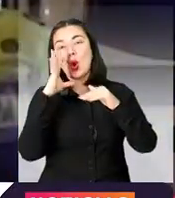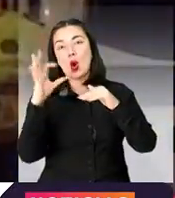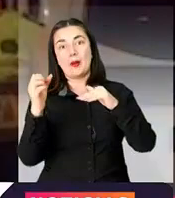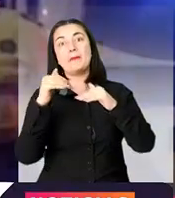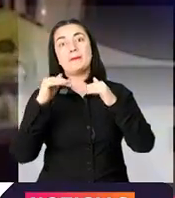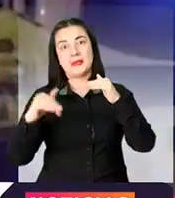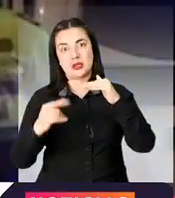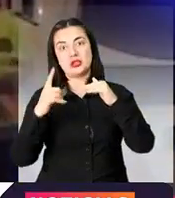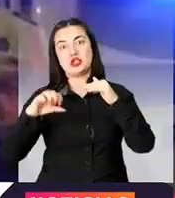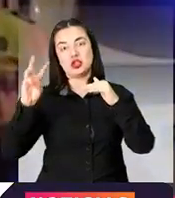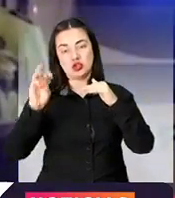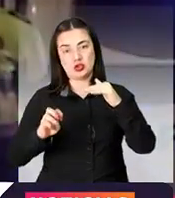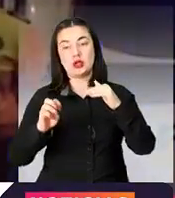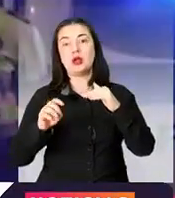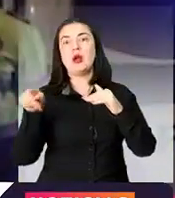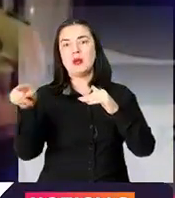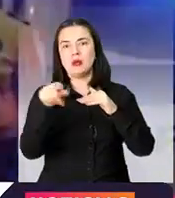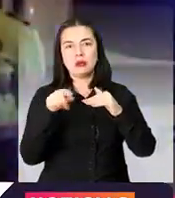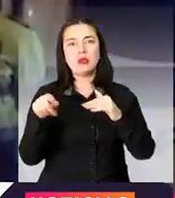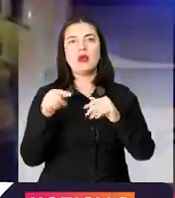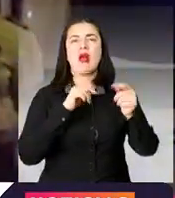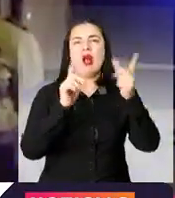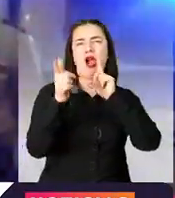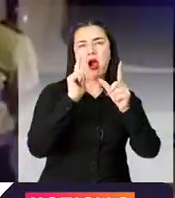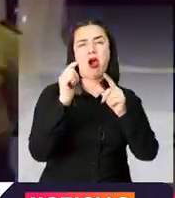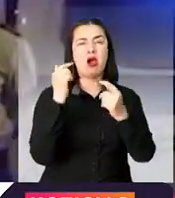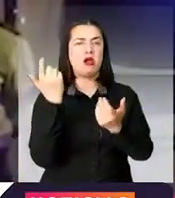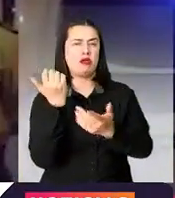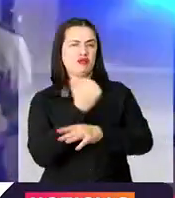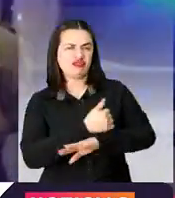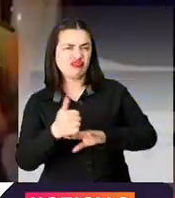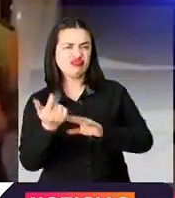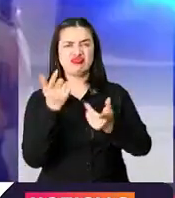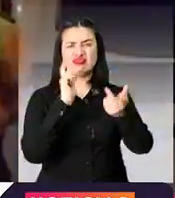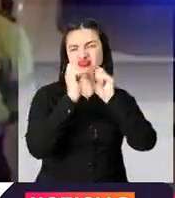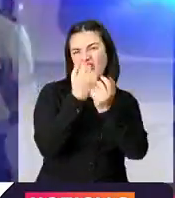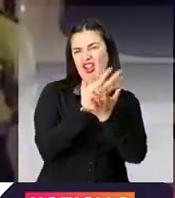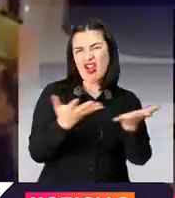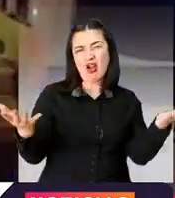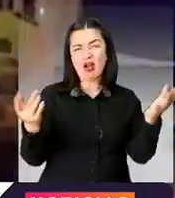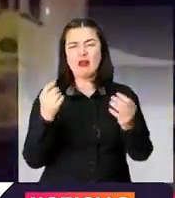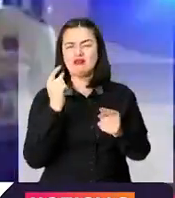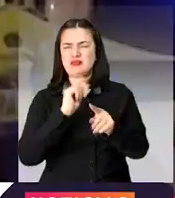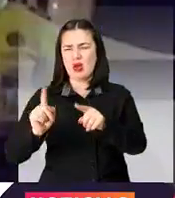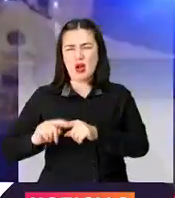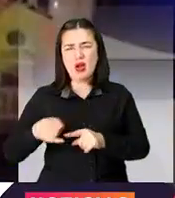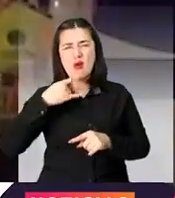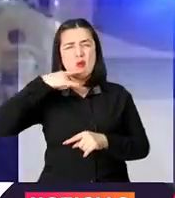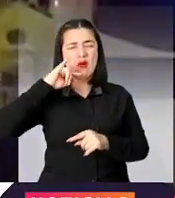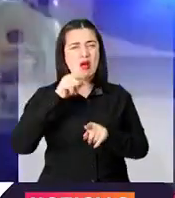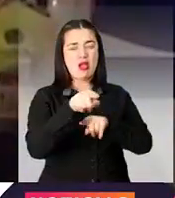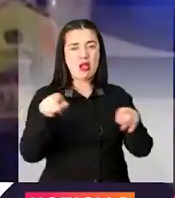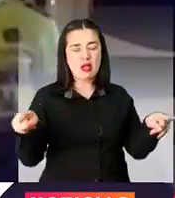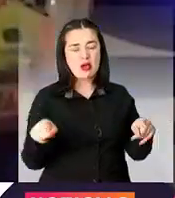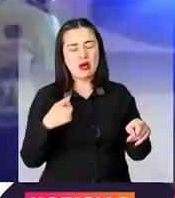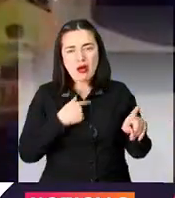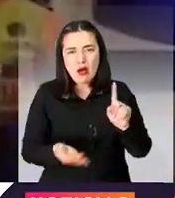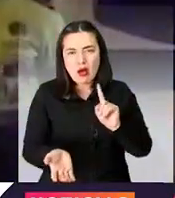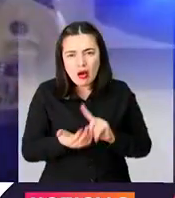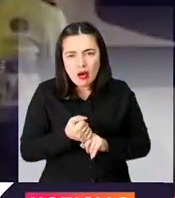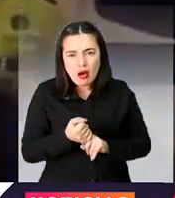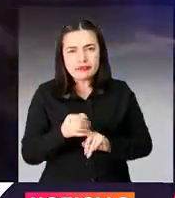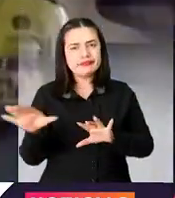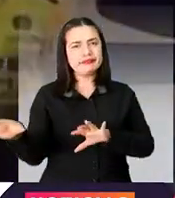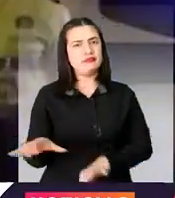edad. Y en el recinto hay bebidas embriagantes, aguardiente, bastantes licores, lo que se configura como un